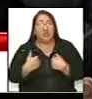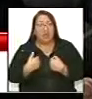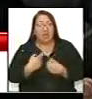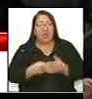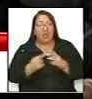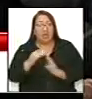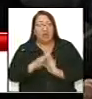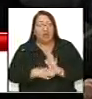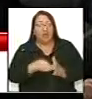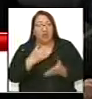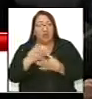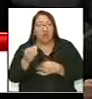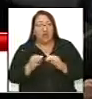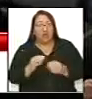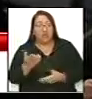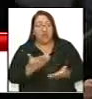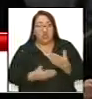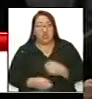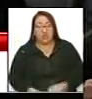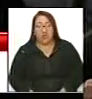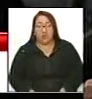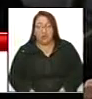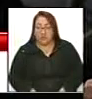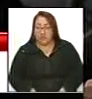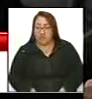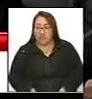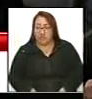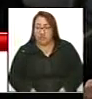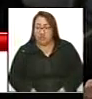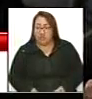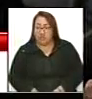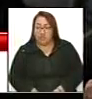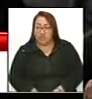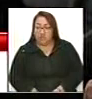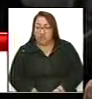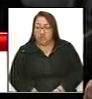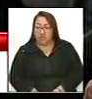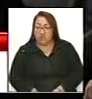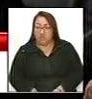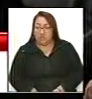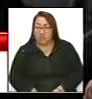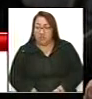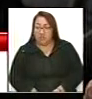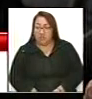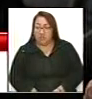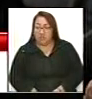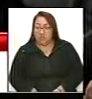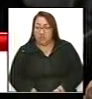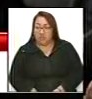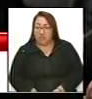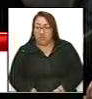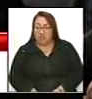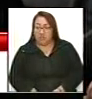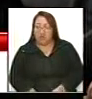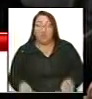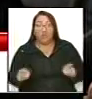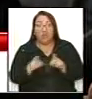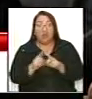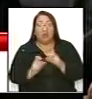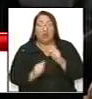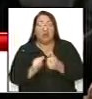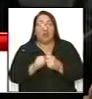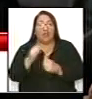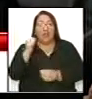la disminución de costos de transacción, ¿no? Son un intermedio, unos representantes, unen a los usuarios con los titulares de los derechos.